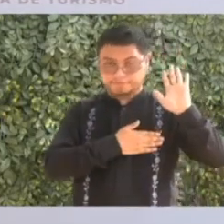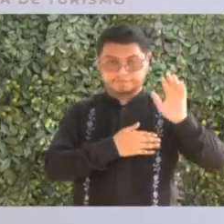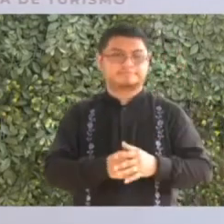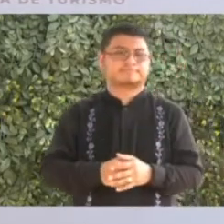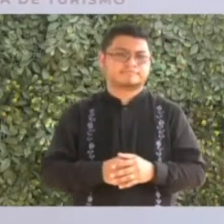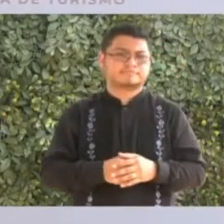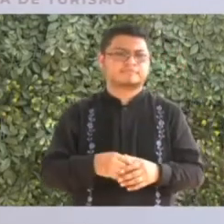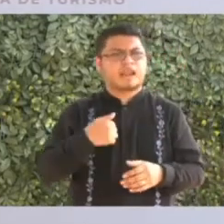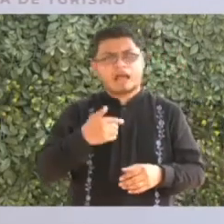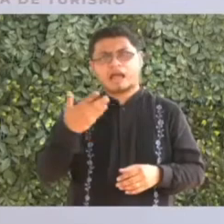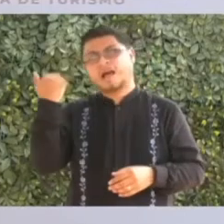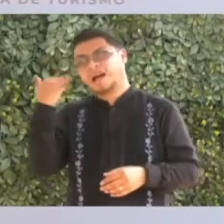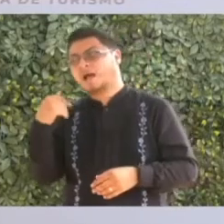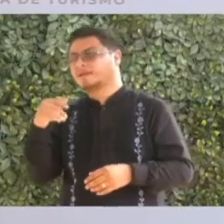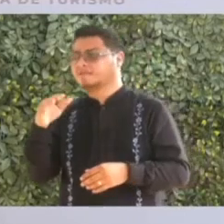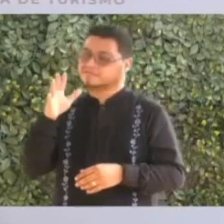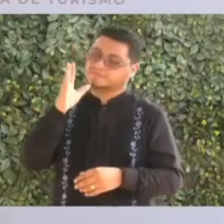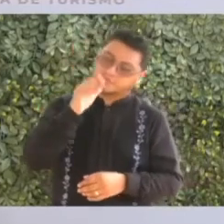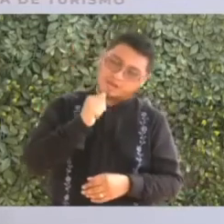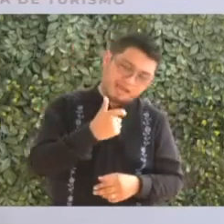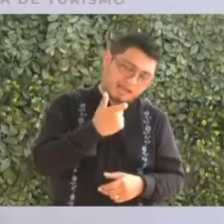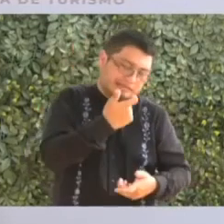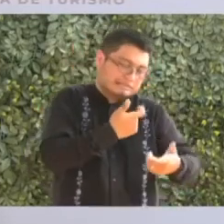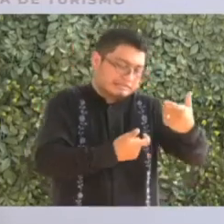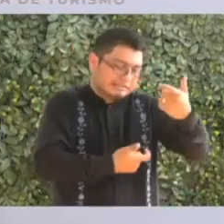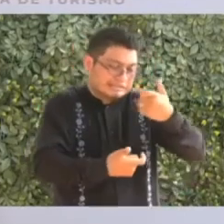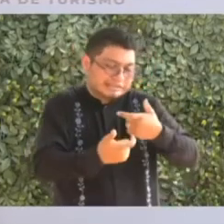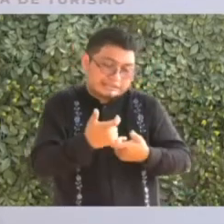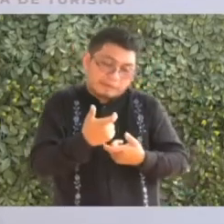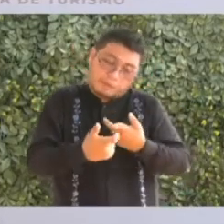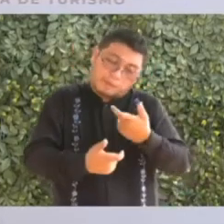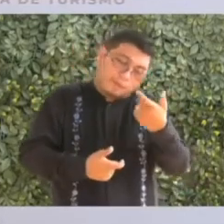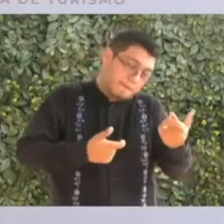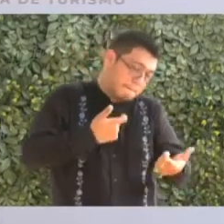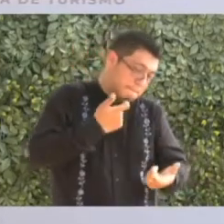se podía porque iba a costar mucho.